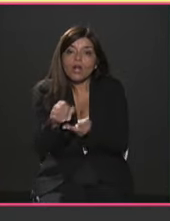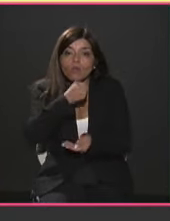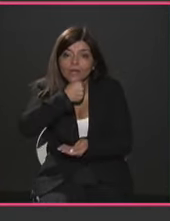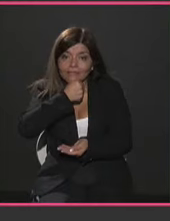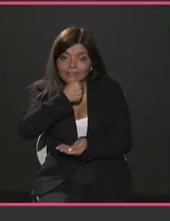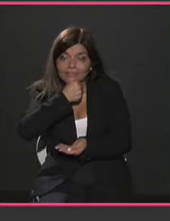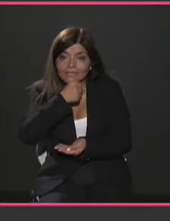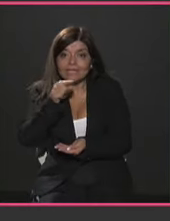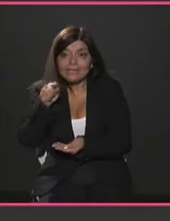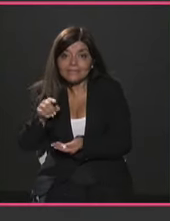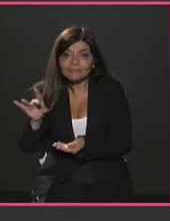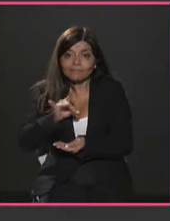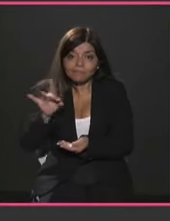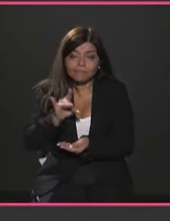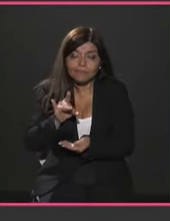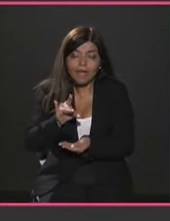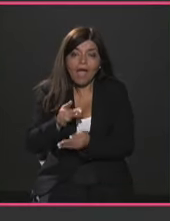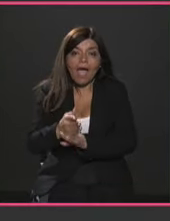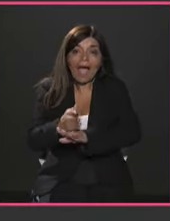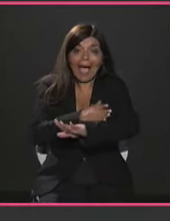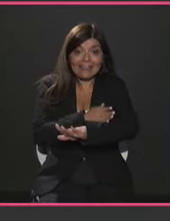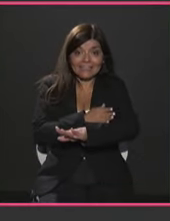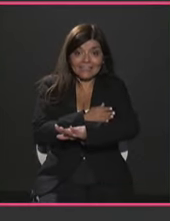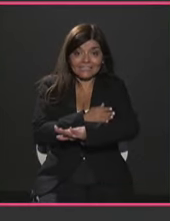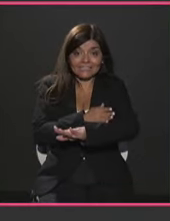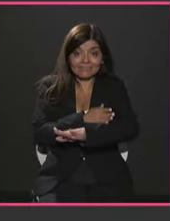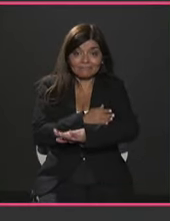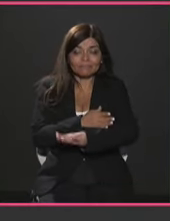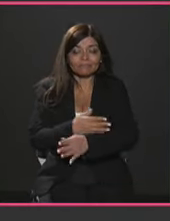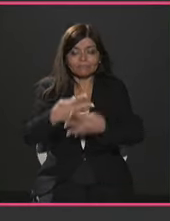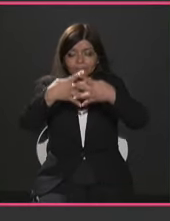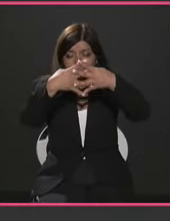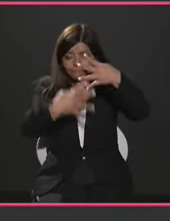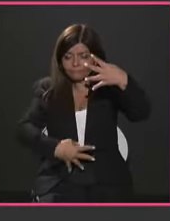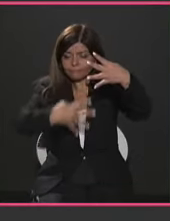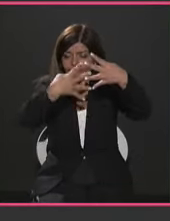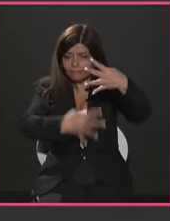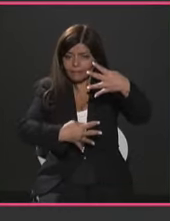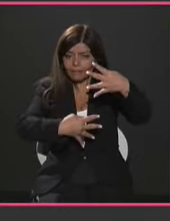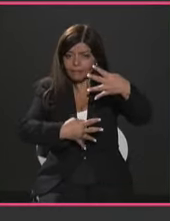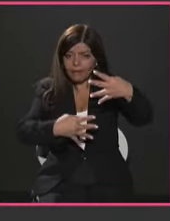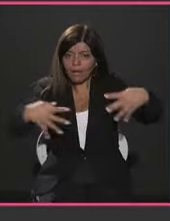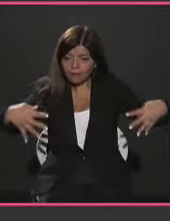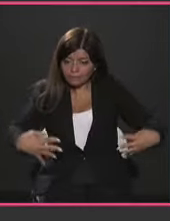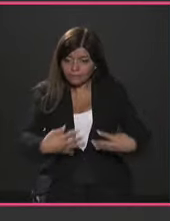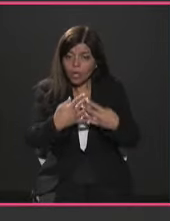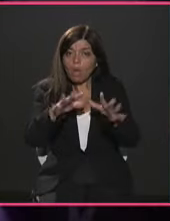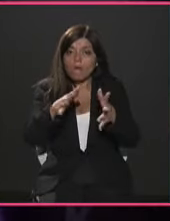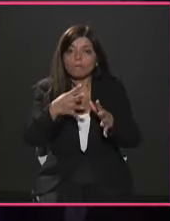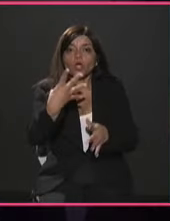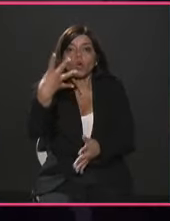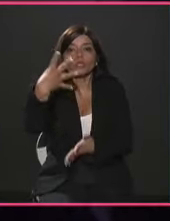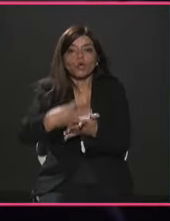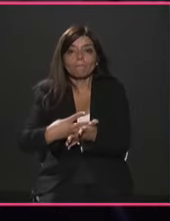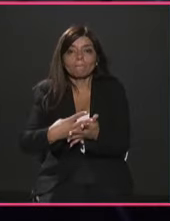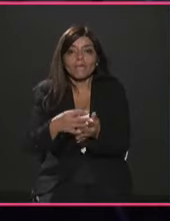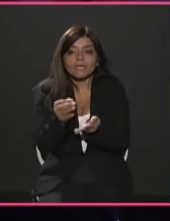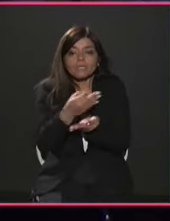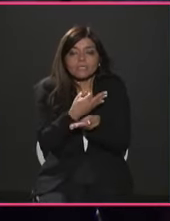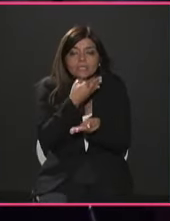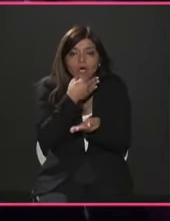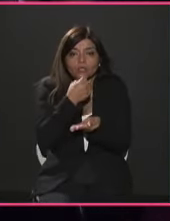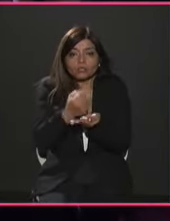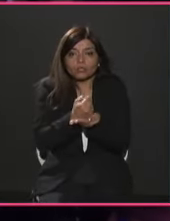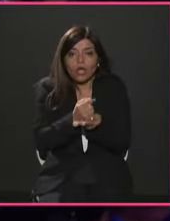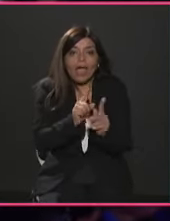Y esa es la fase de predicción en donde ensamblamos una lista grande de de compuestos químicos es esa lista gris alrededor de 4000 compuestos y con el algoritmo